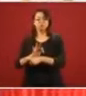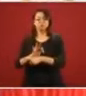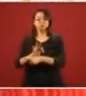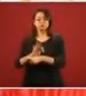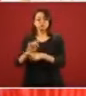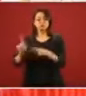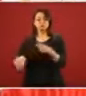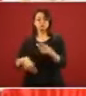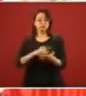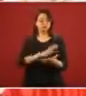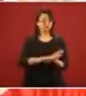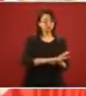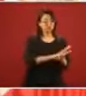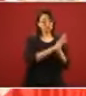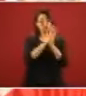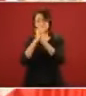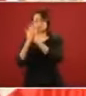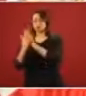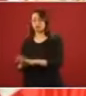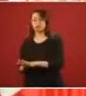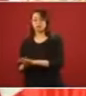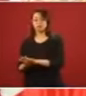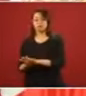El que transforma